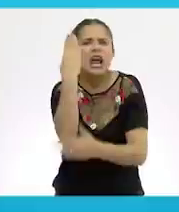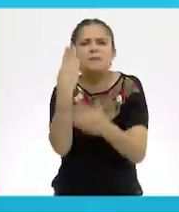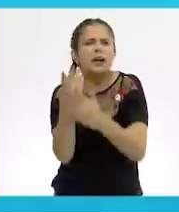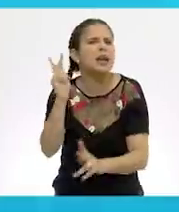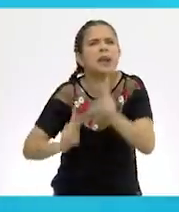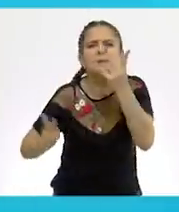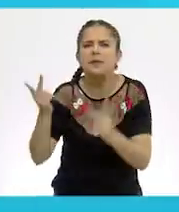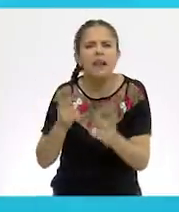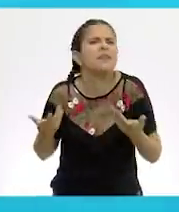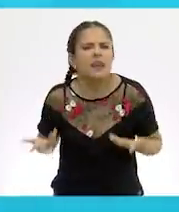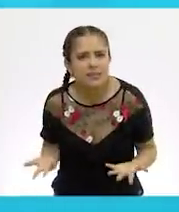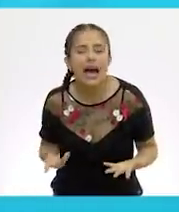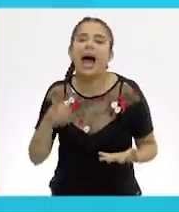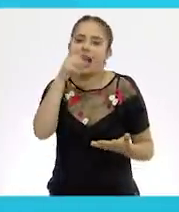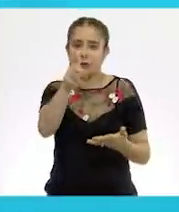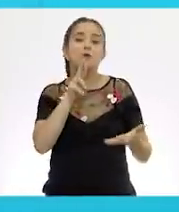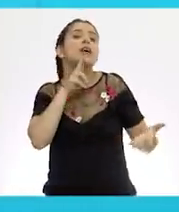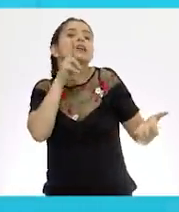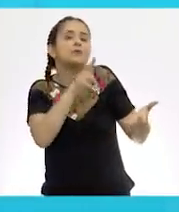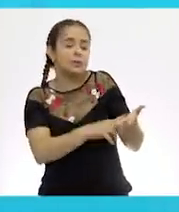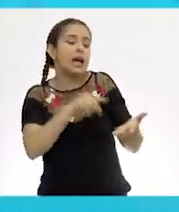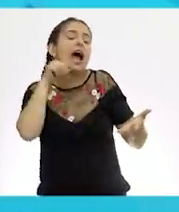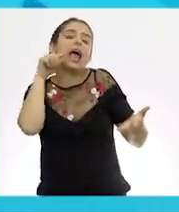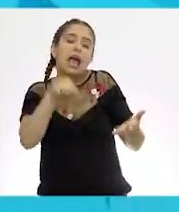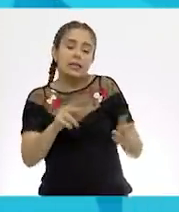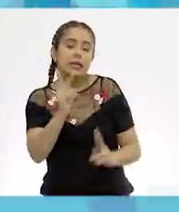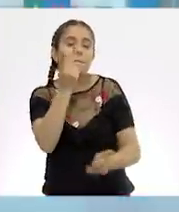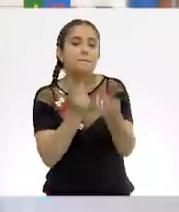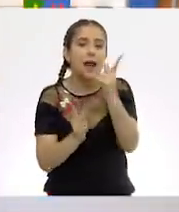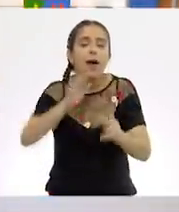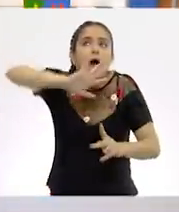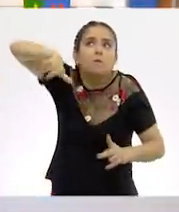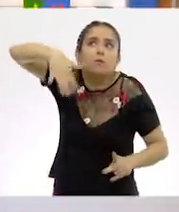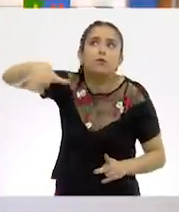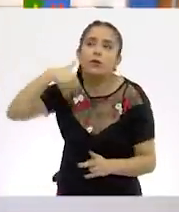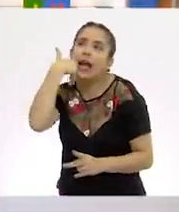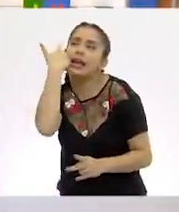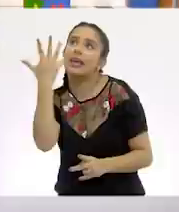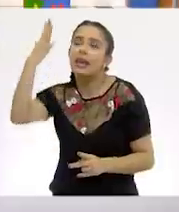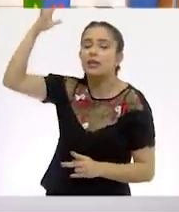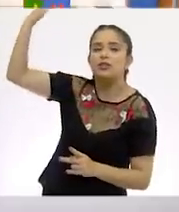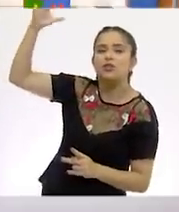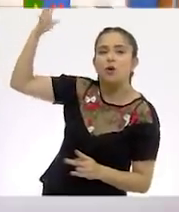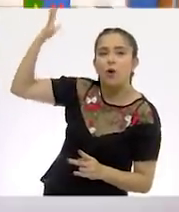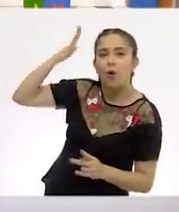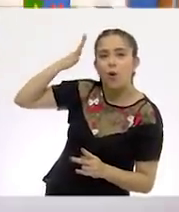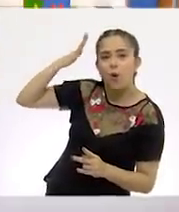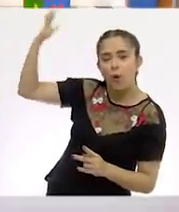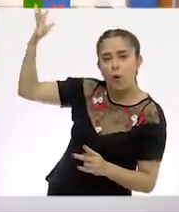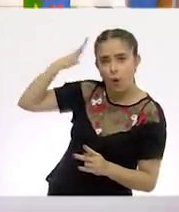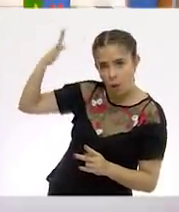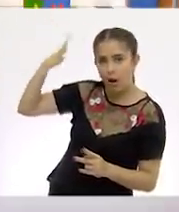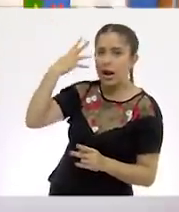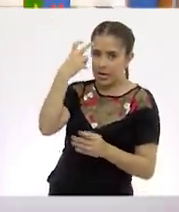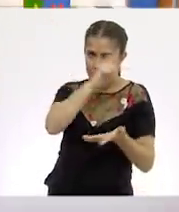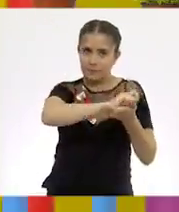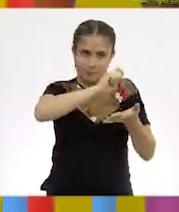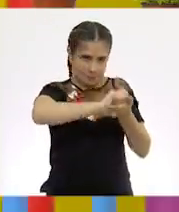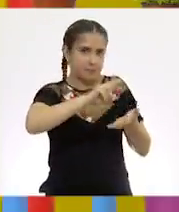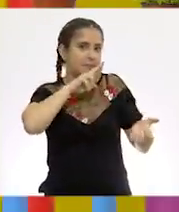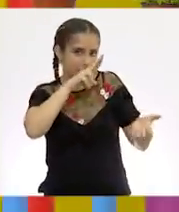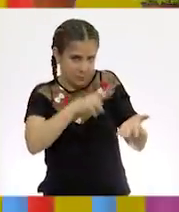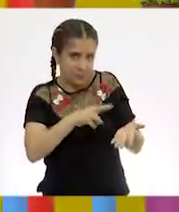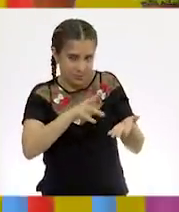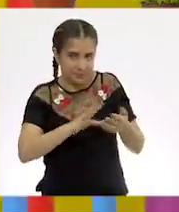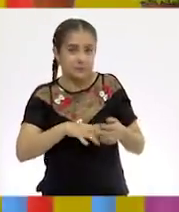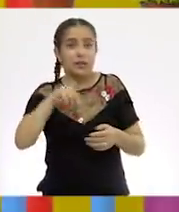escribir, buscan los rayos del sol, y Alexia mientras me va a ayudar a escribirlo en el pizarrón. Al final vamos a comparar si escribieron lo mismo que